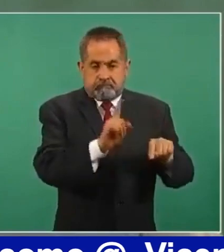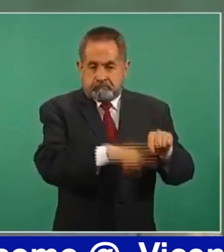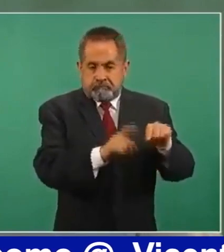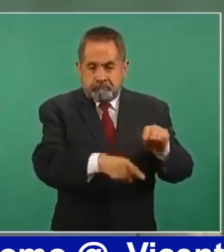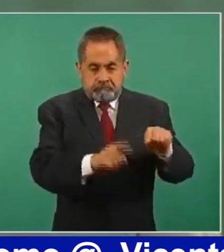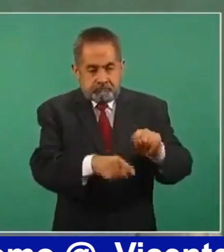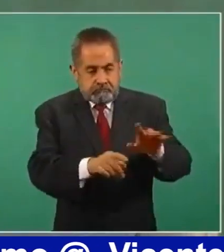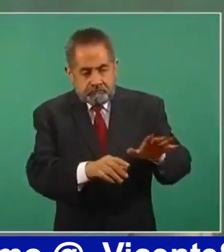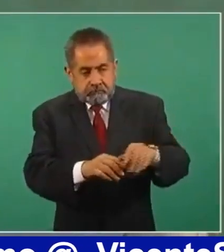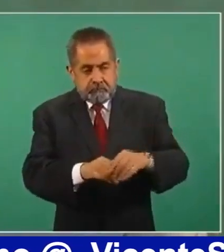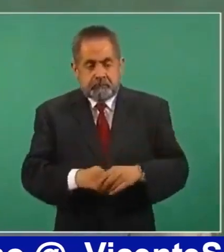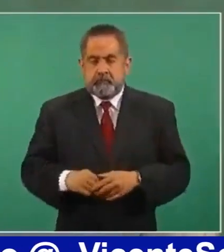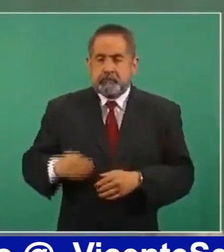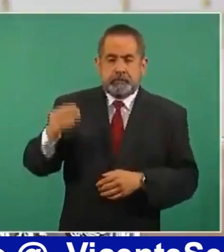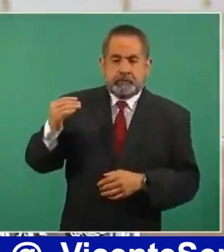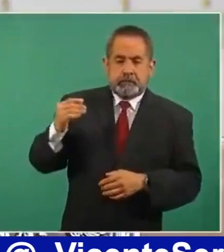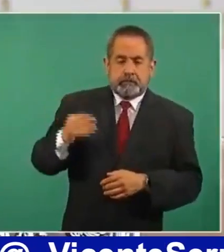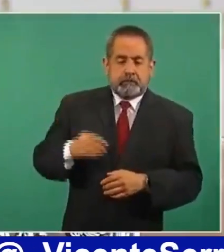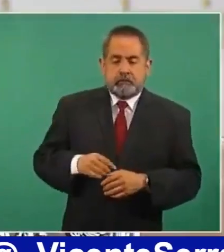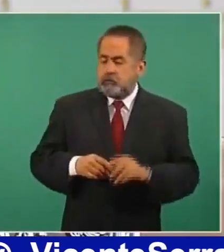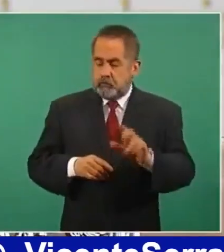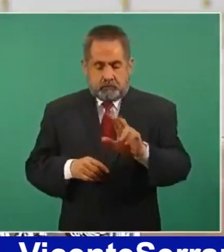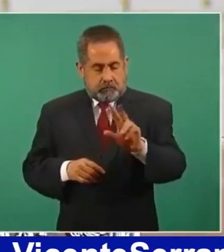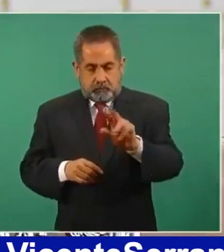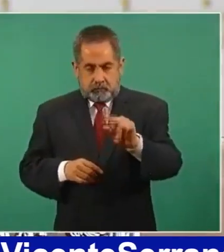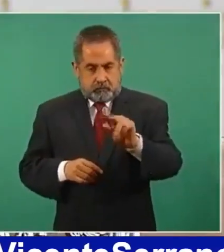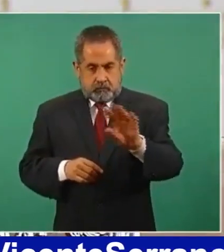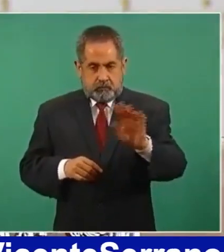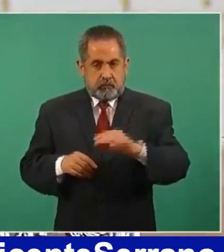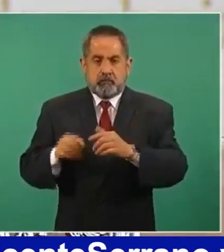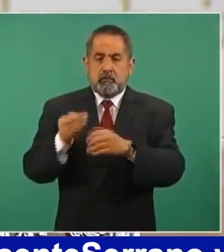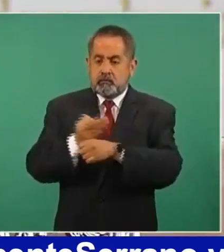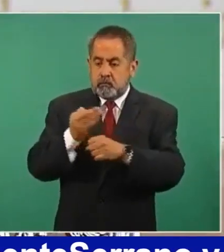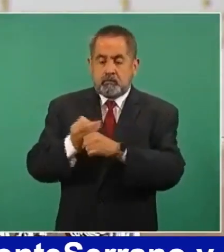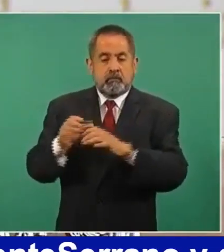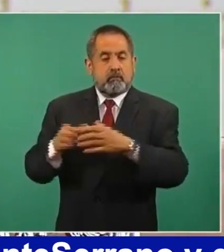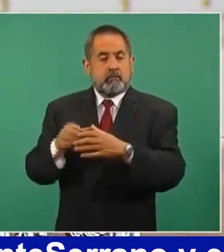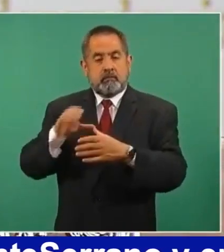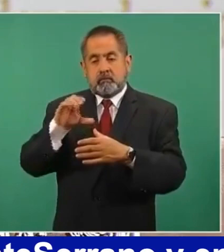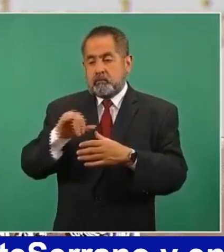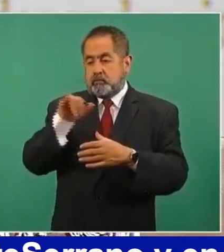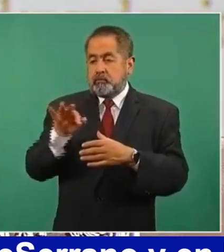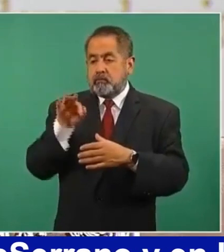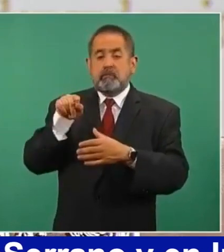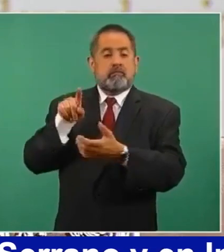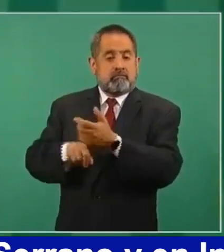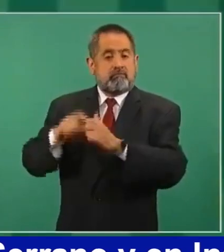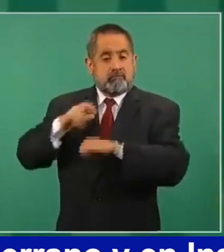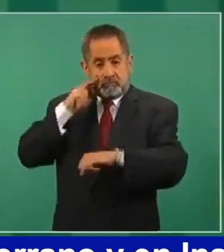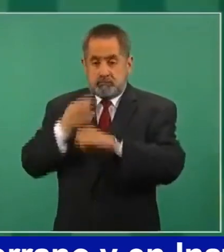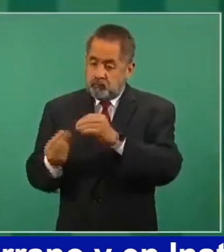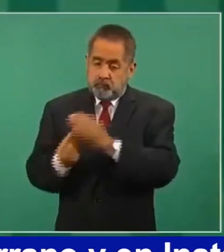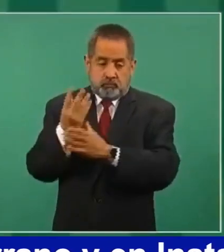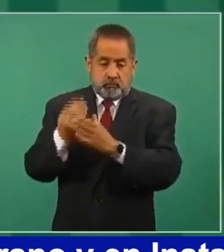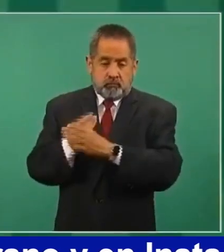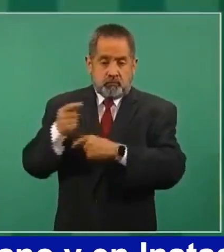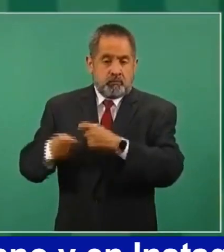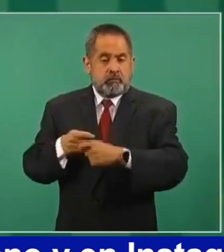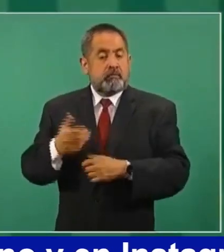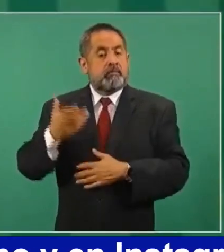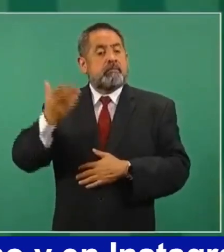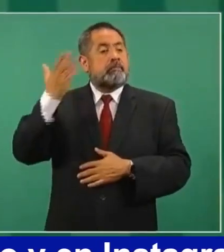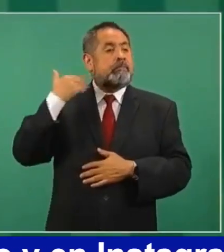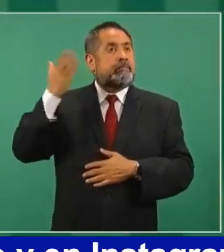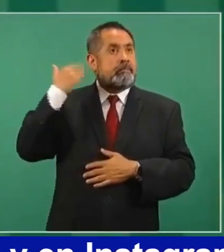No, porque se está renovando el Consejo de la Judicatura. Antes el Poder Judicial